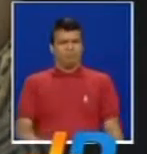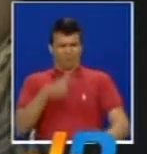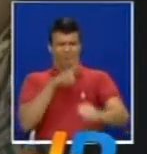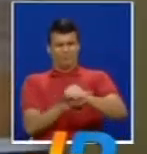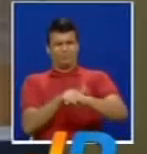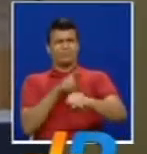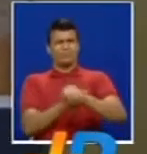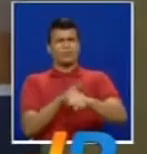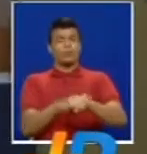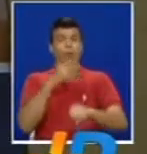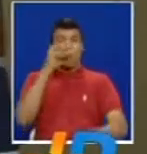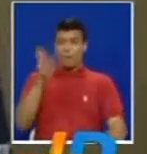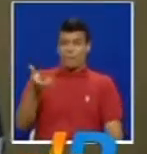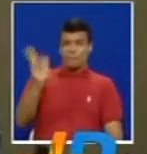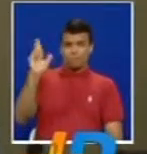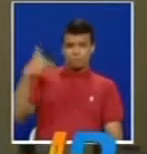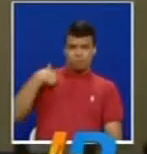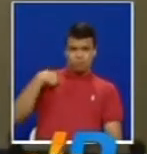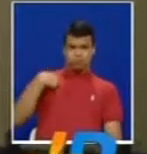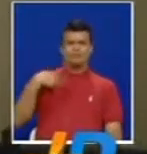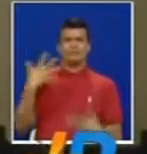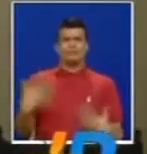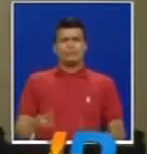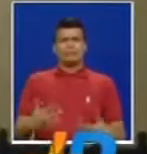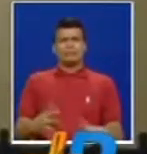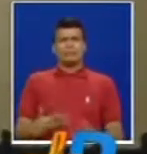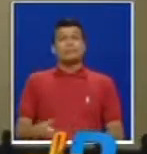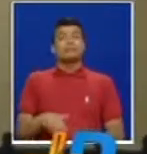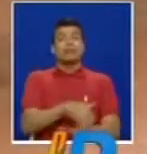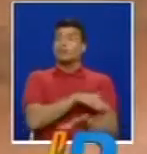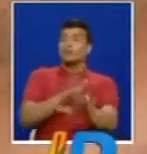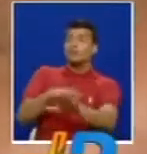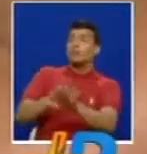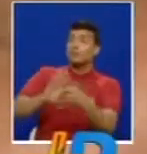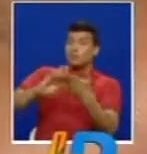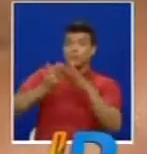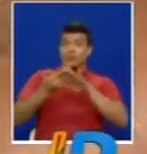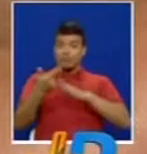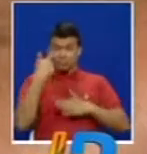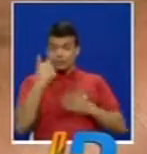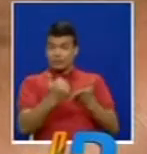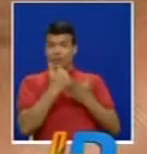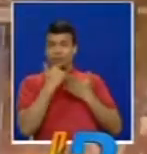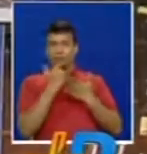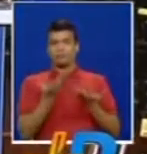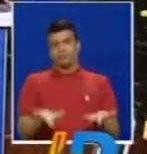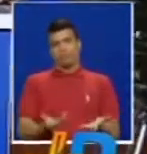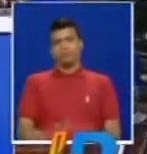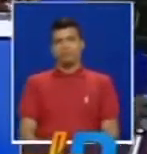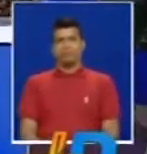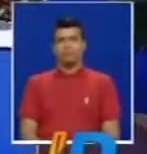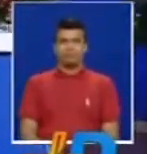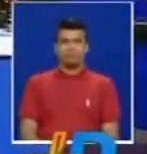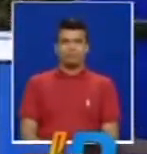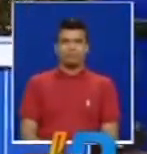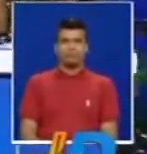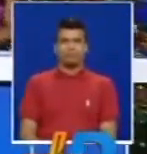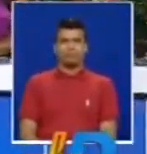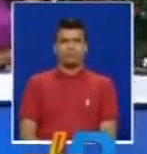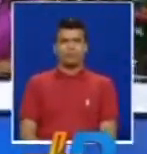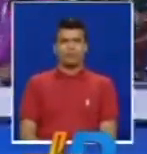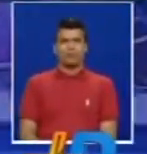e hirieron a un hombre con un arma de dotación cuando atendían un llamado de la comunidad al oriente de la ciudad.